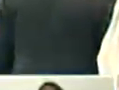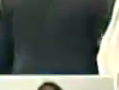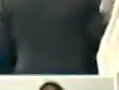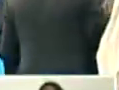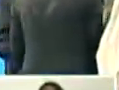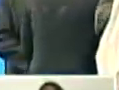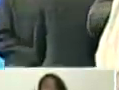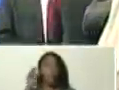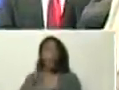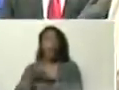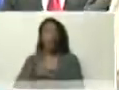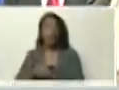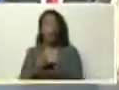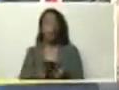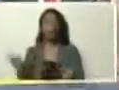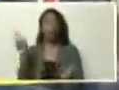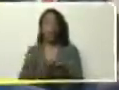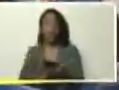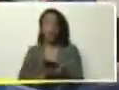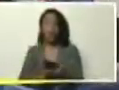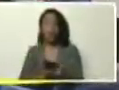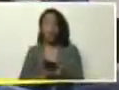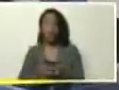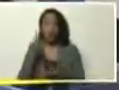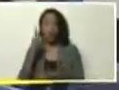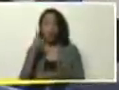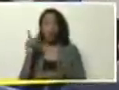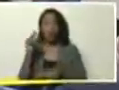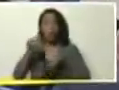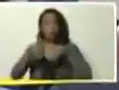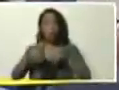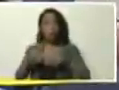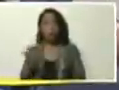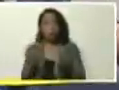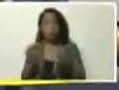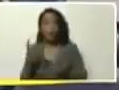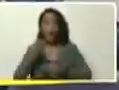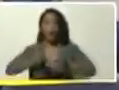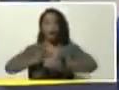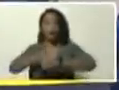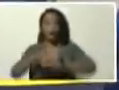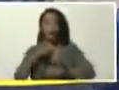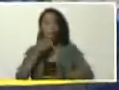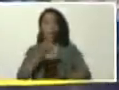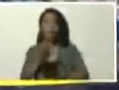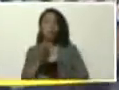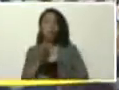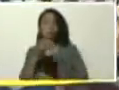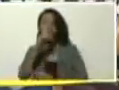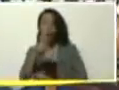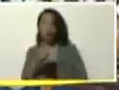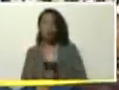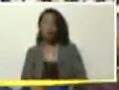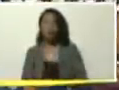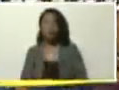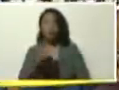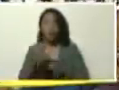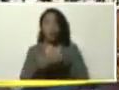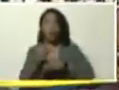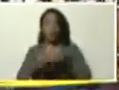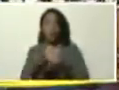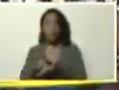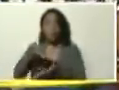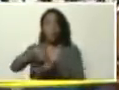pueblo mirandino, lo volvimos a hacer por reelegir a Héctor Rodríguez para los próximos años. Se ha levantado